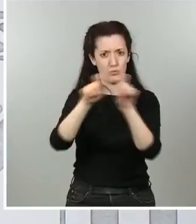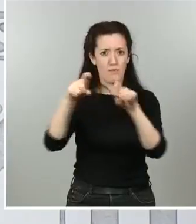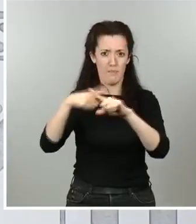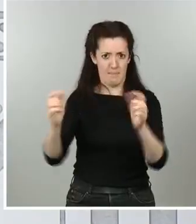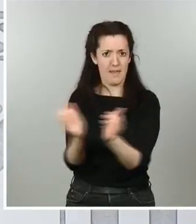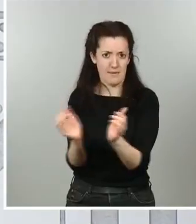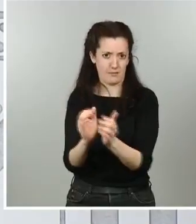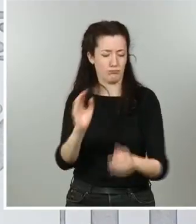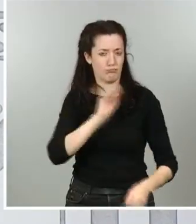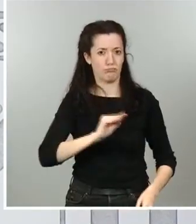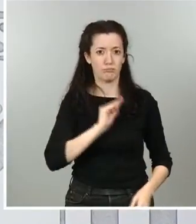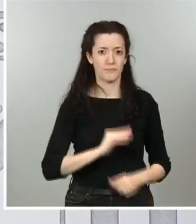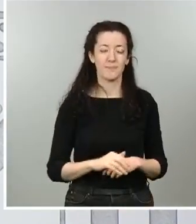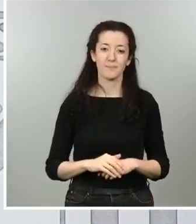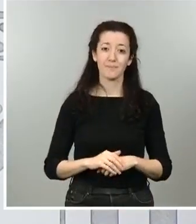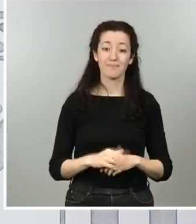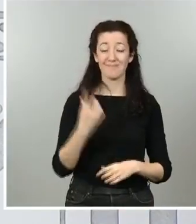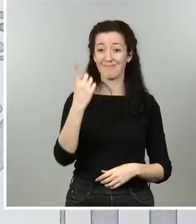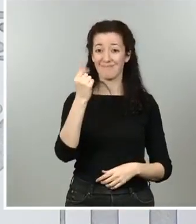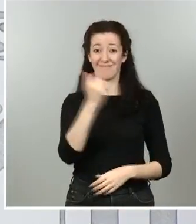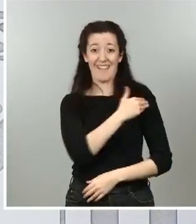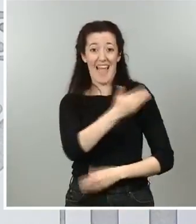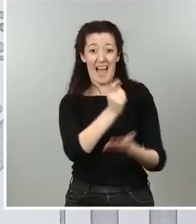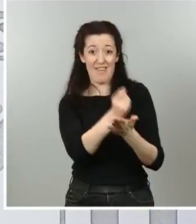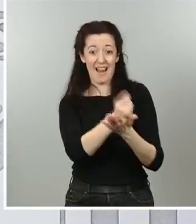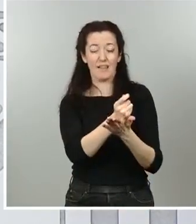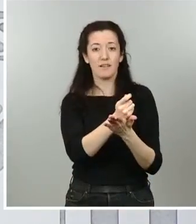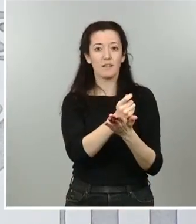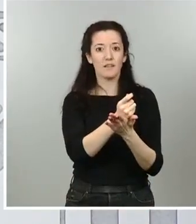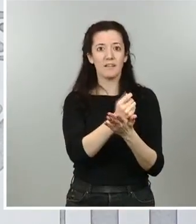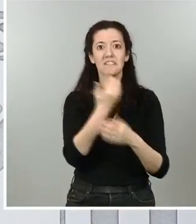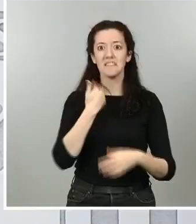líneas de avales que aprueba el Gobierno han servido para cerrar ya